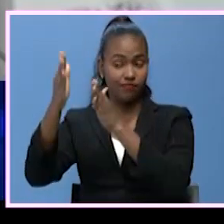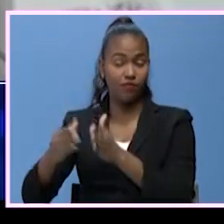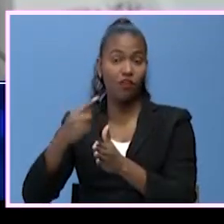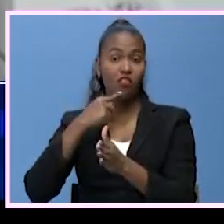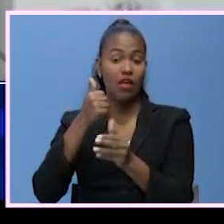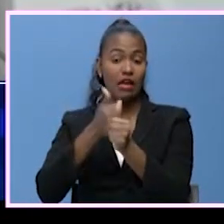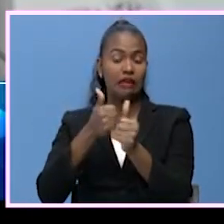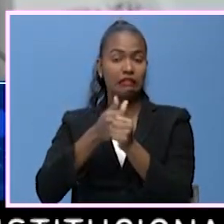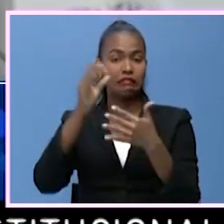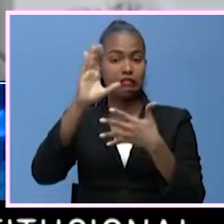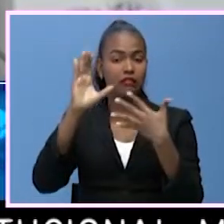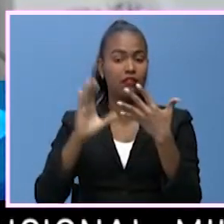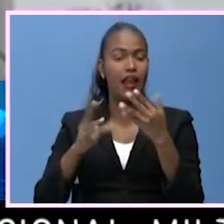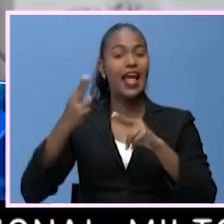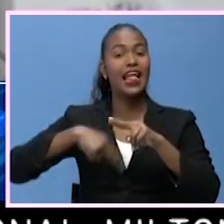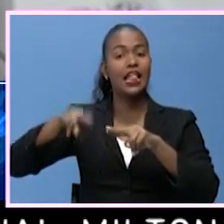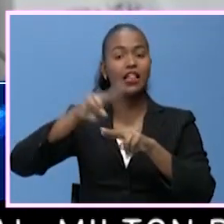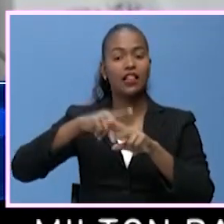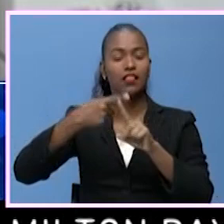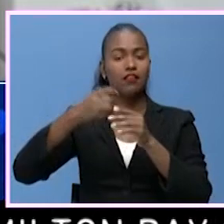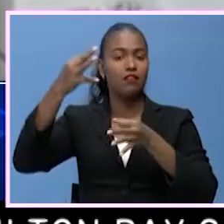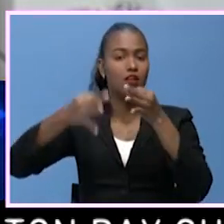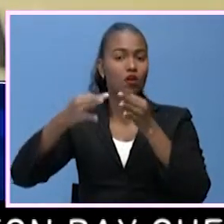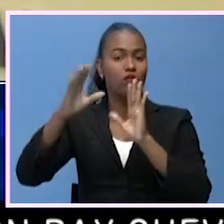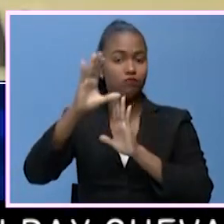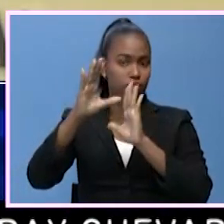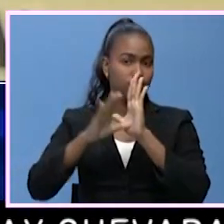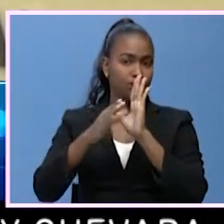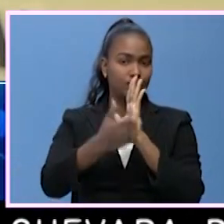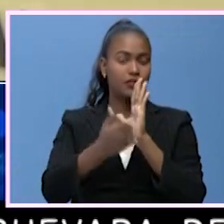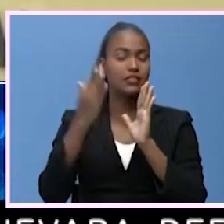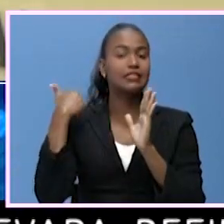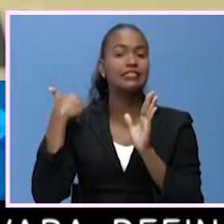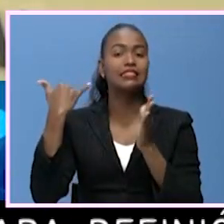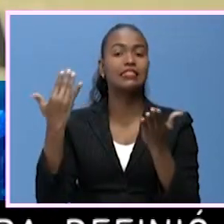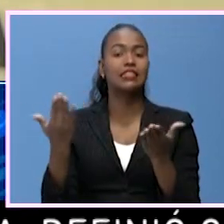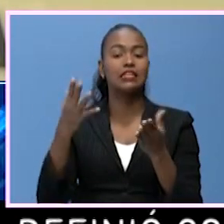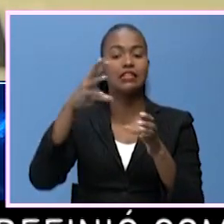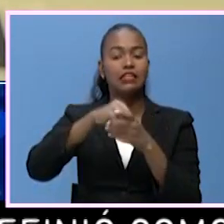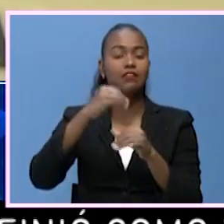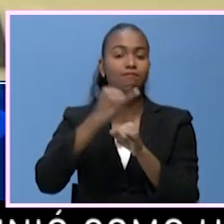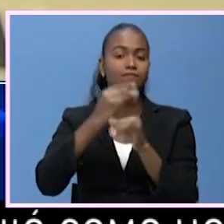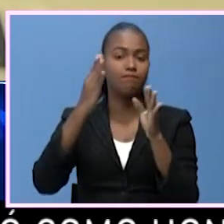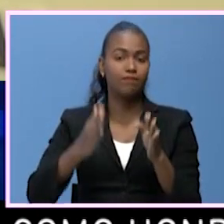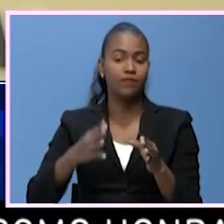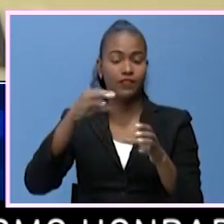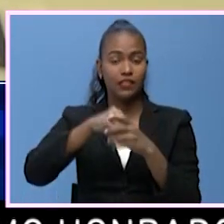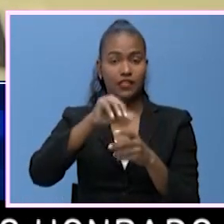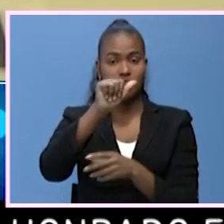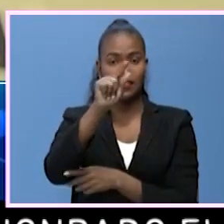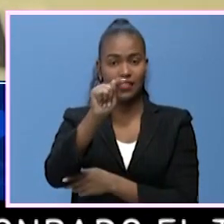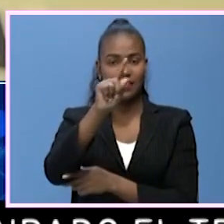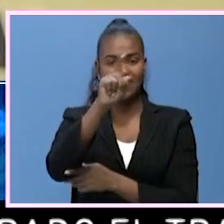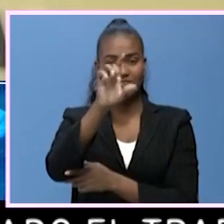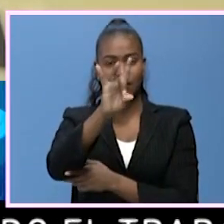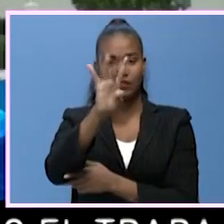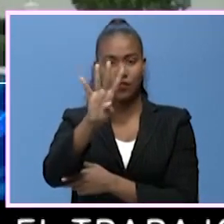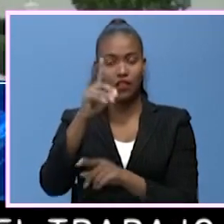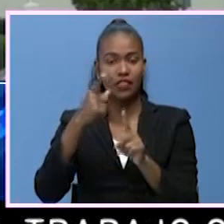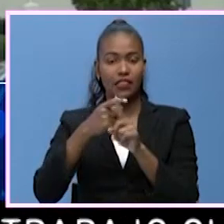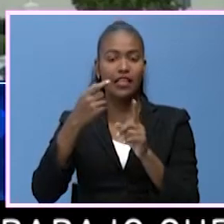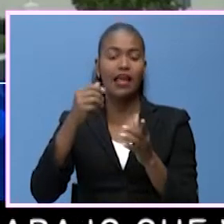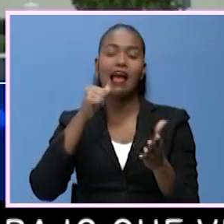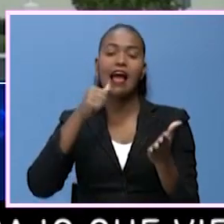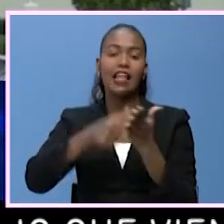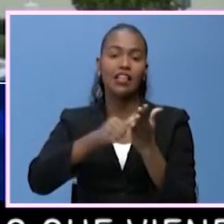dicha característica, la naturaleza de la jurisdicción constitucional, se encuentra institucionalizada en el artículo 184 de la Carta